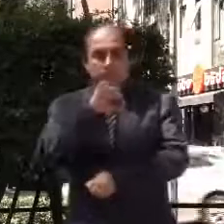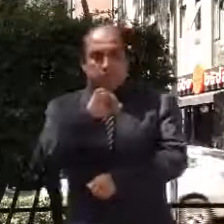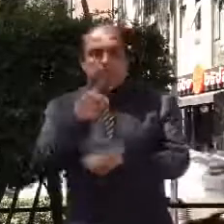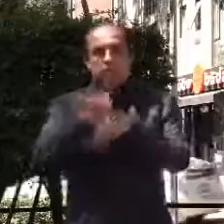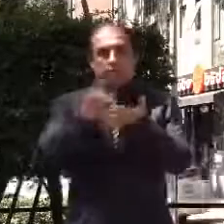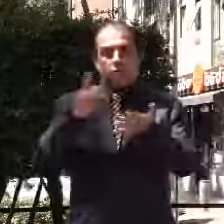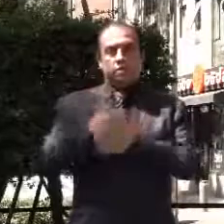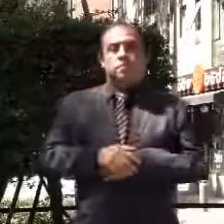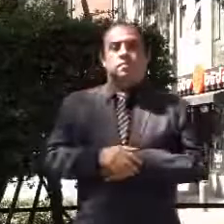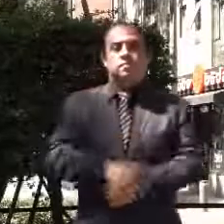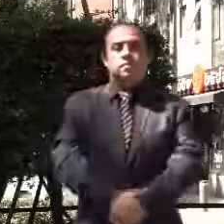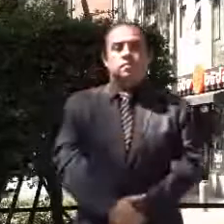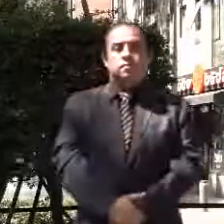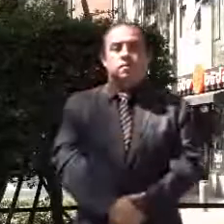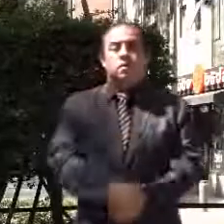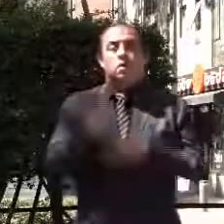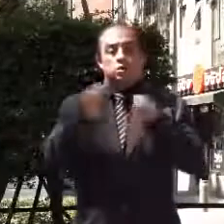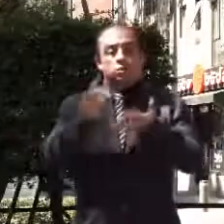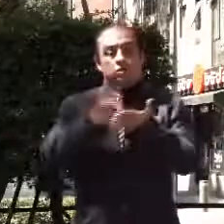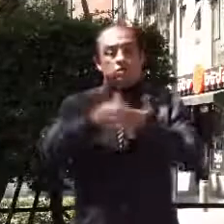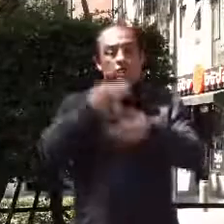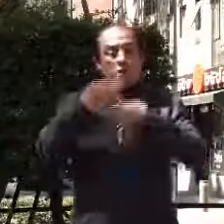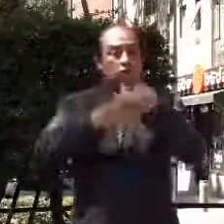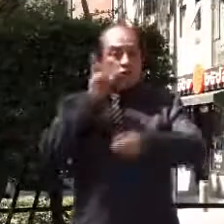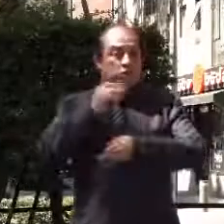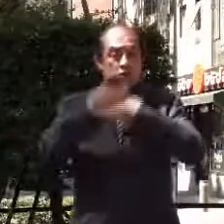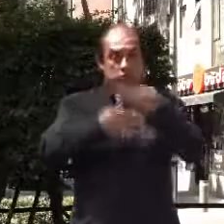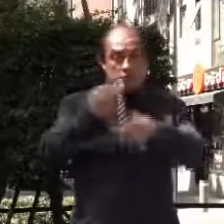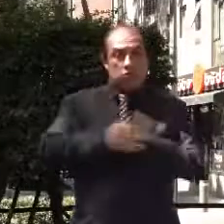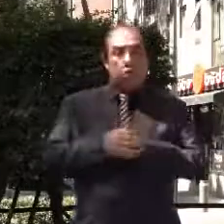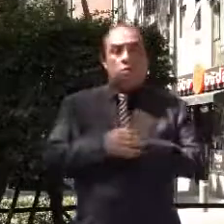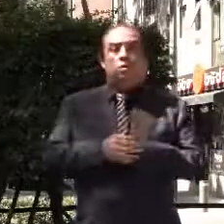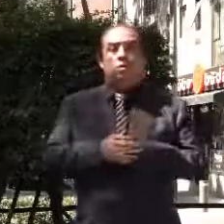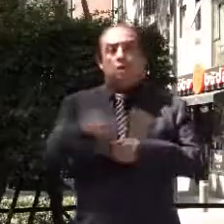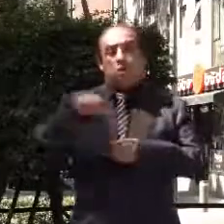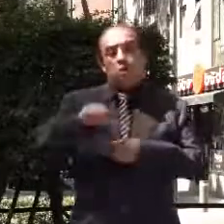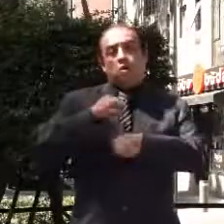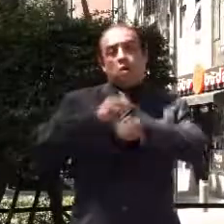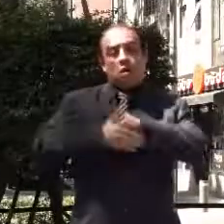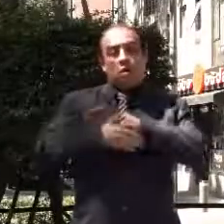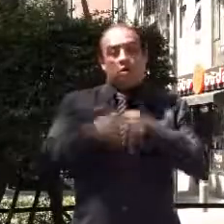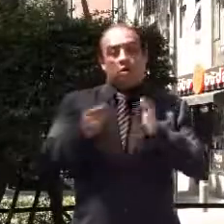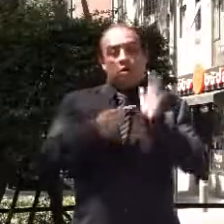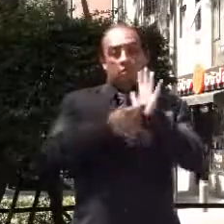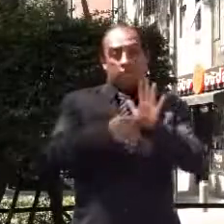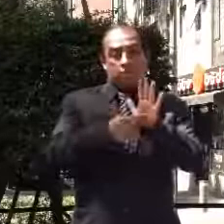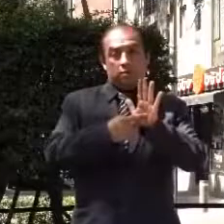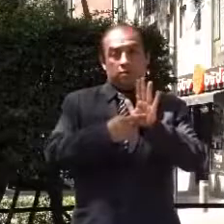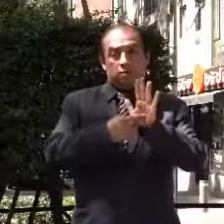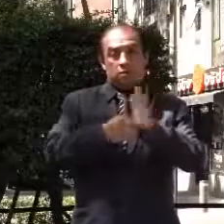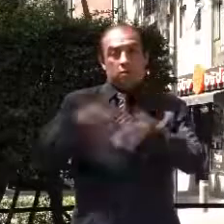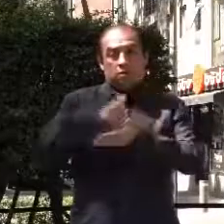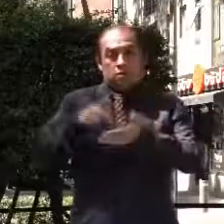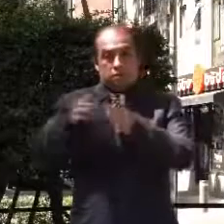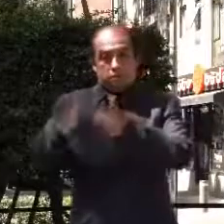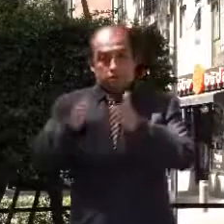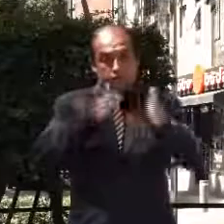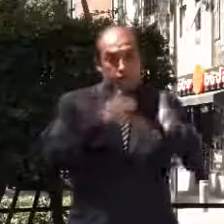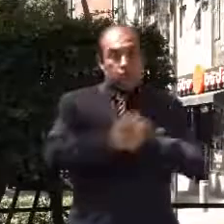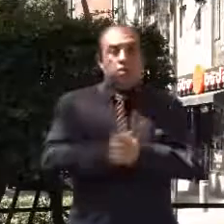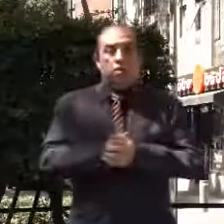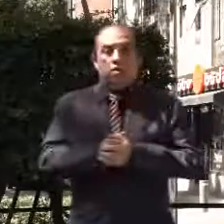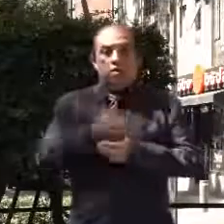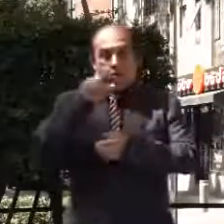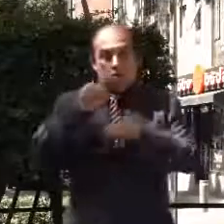Gracias, doctora. Muchas gracias a todas y todos, y así finalizamos la presentación de sectores hidrométricos en la Alcaldía